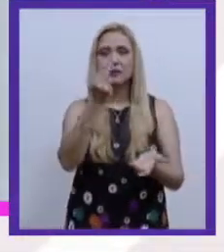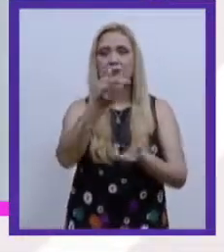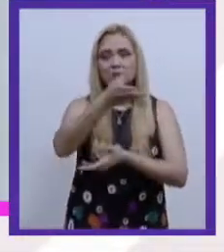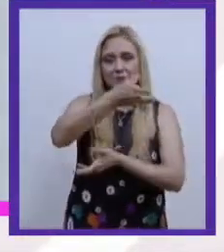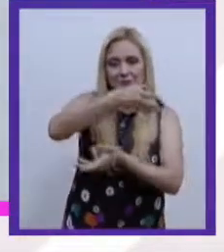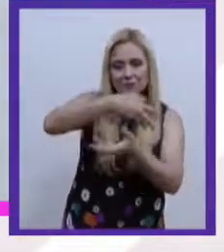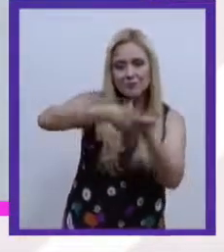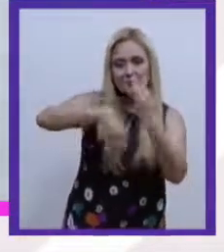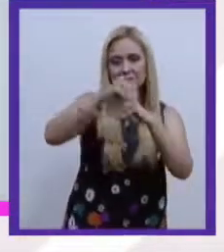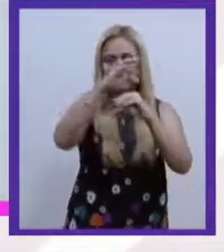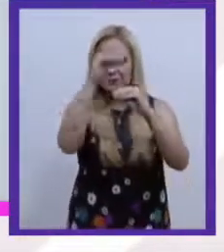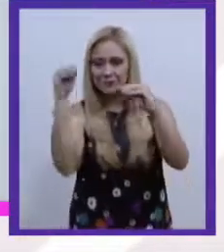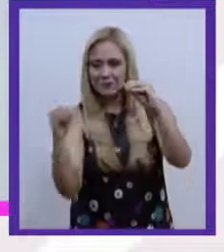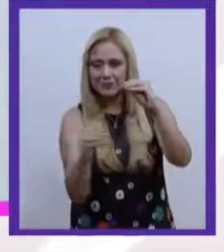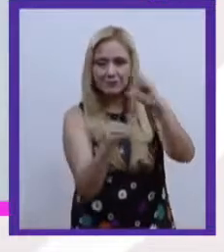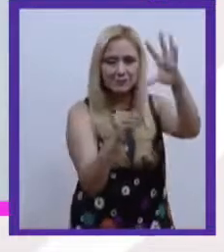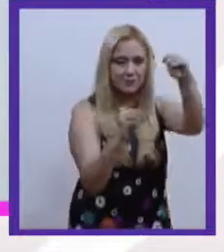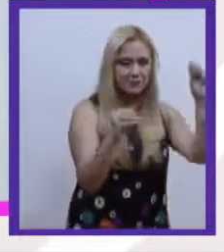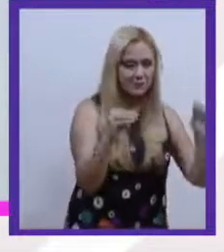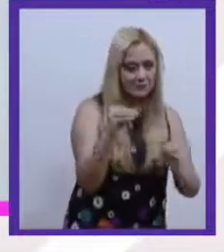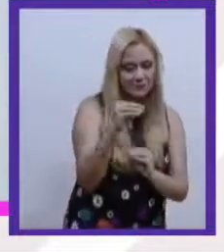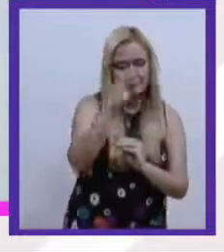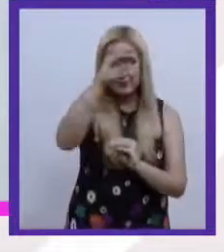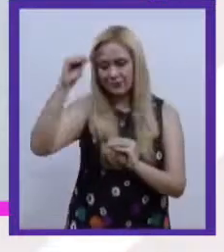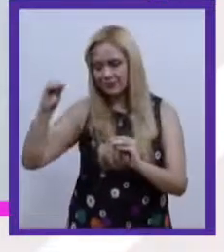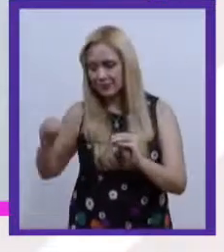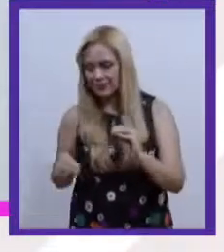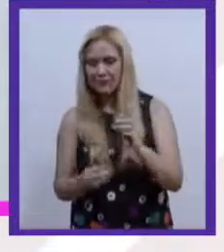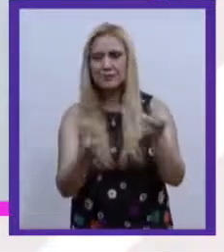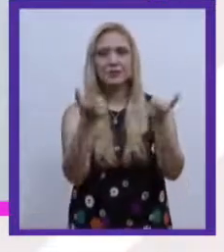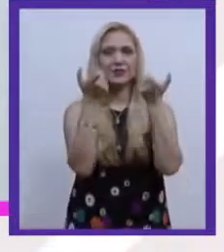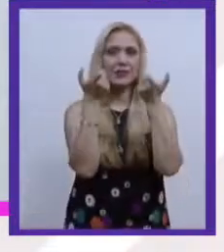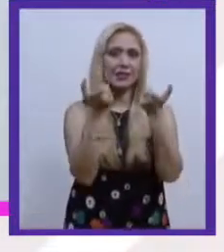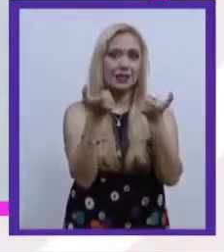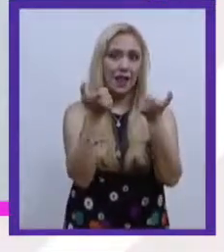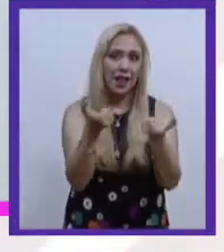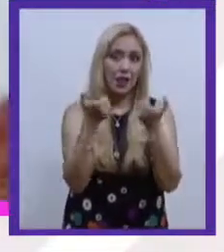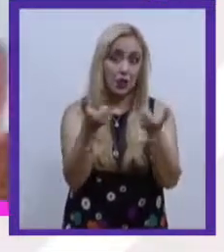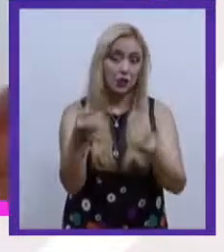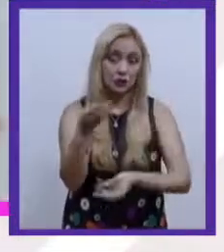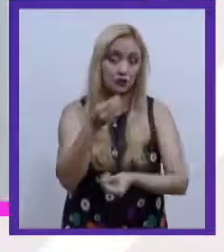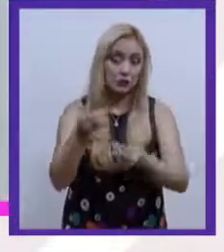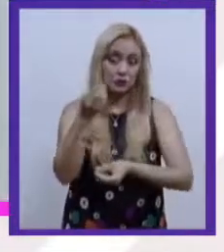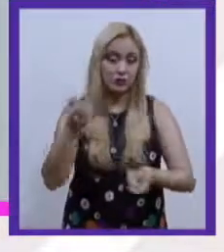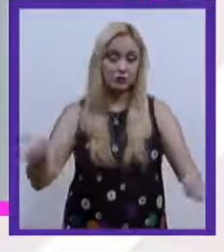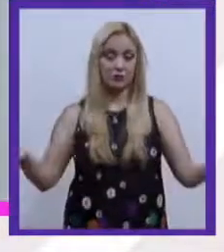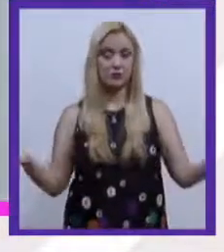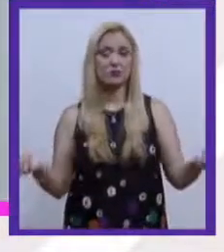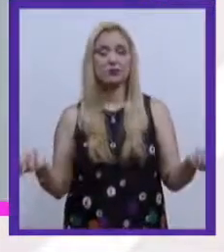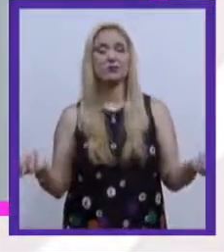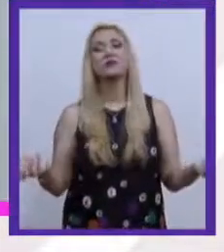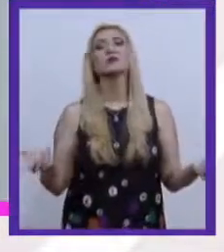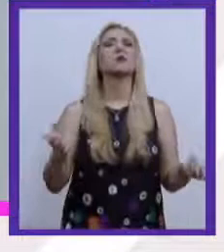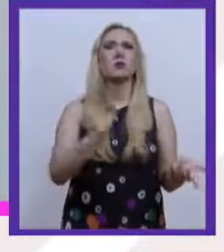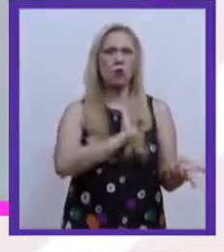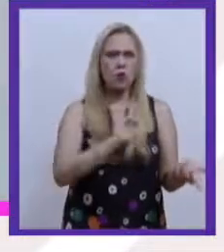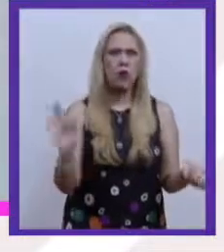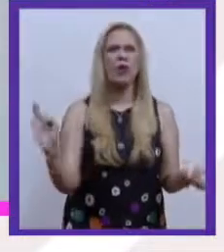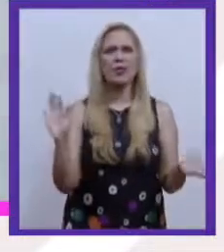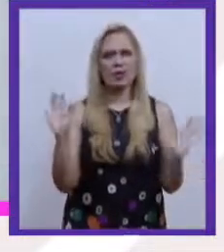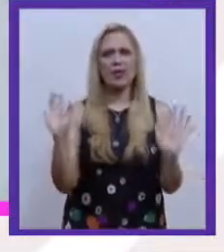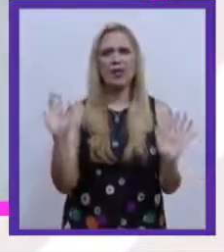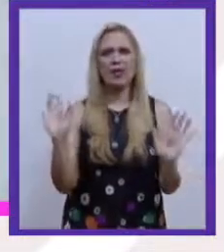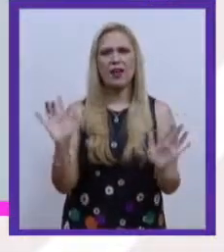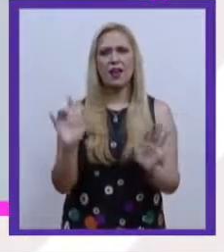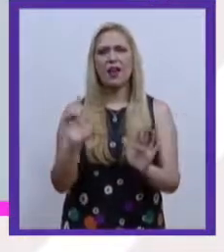reestructuración en términos del presupuesto público, que podíamos tener una serie de